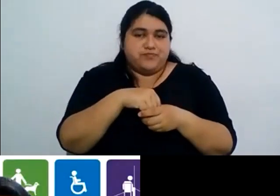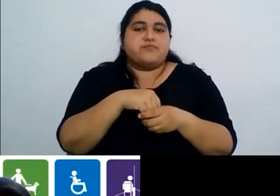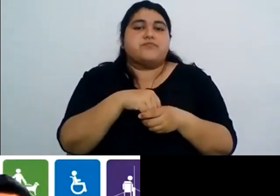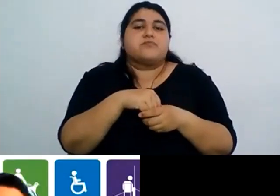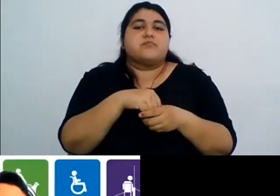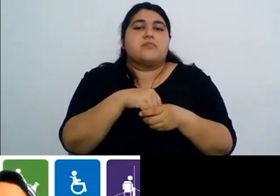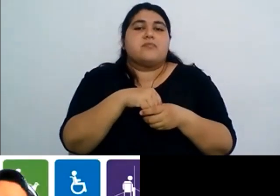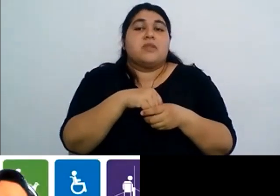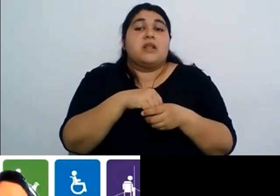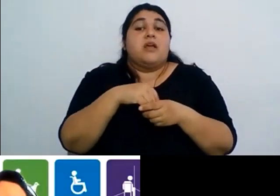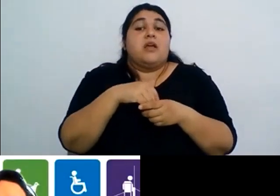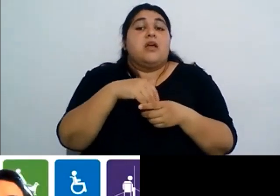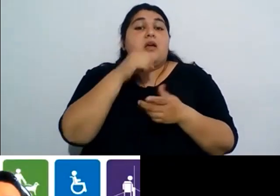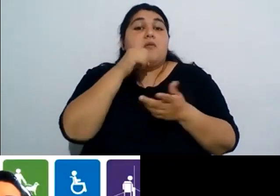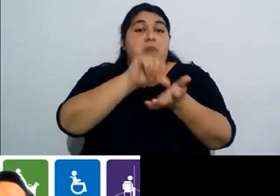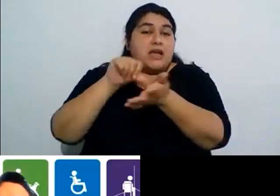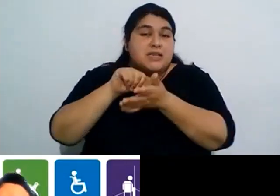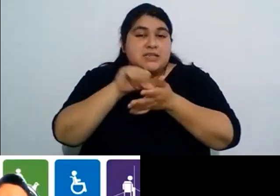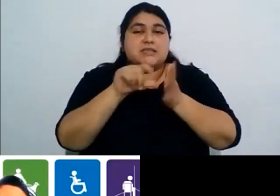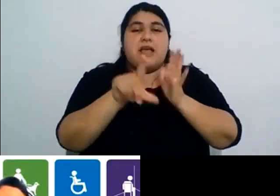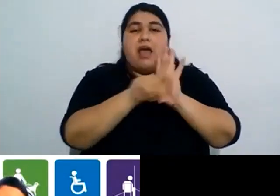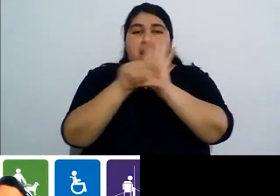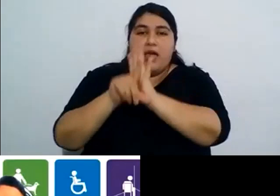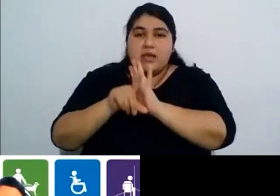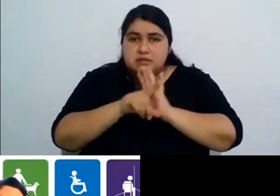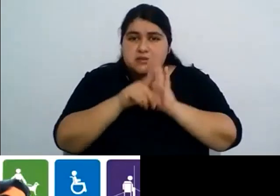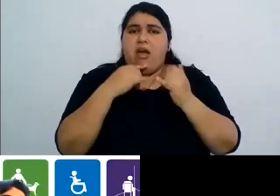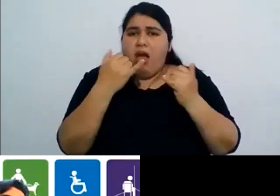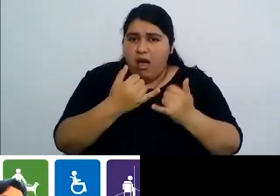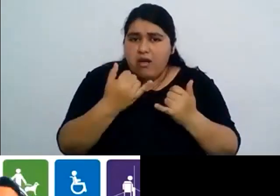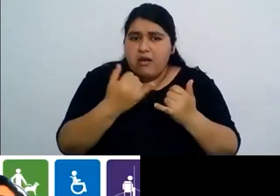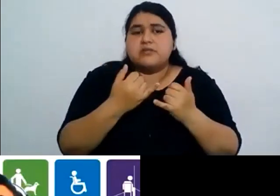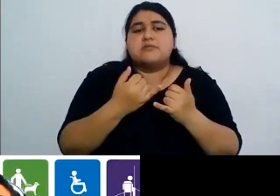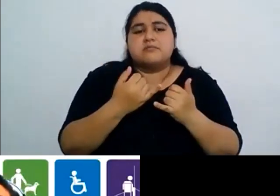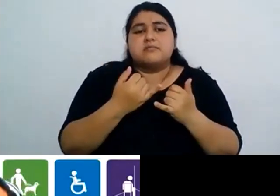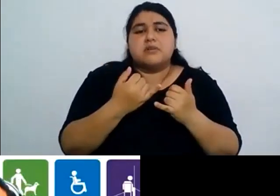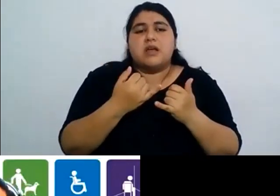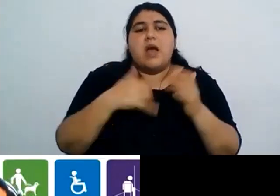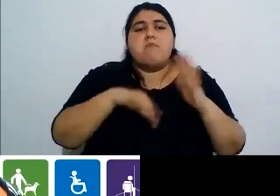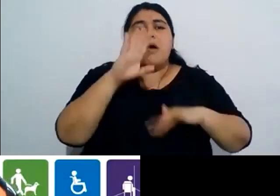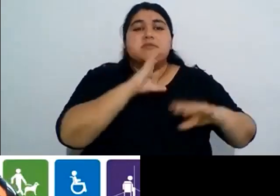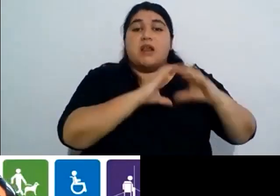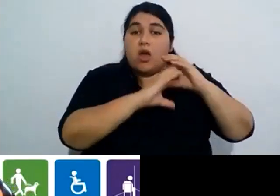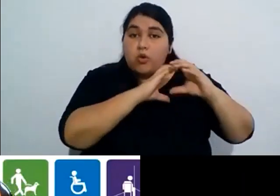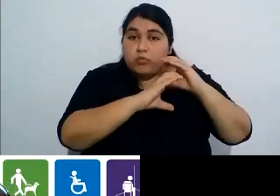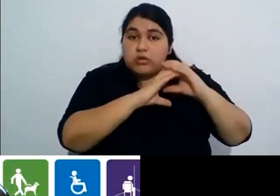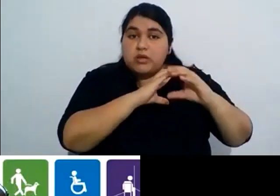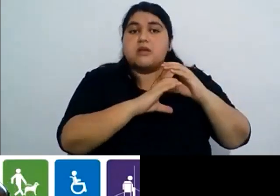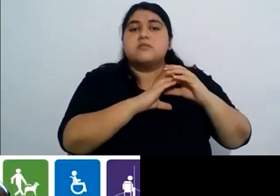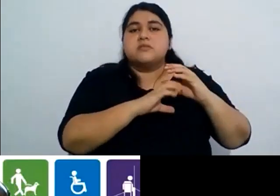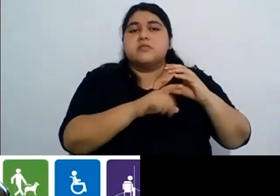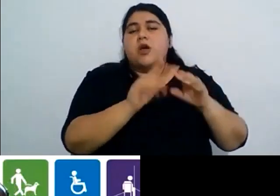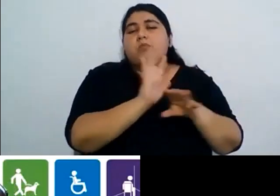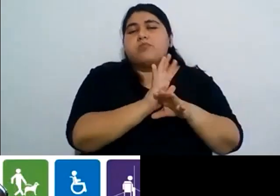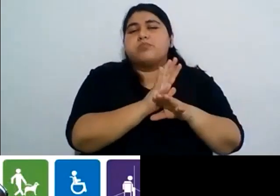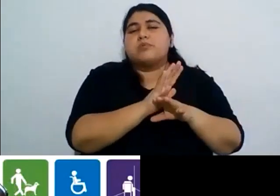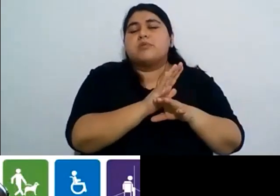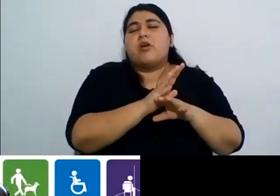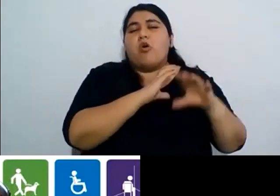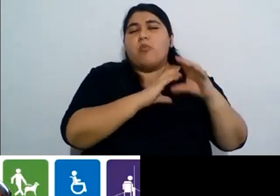nuestros países, en nuestras leyes, a la comunicación aumentativa, a